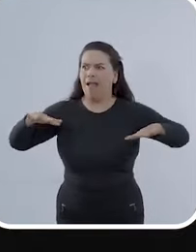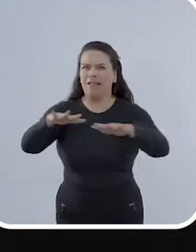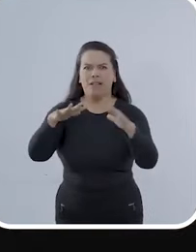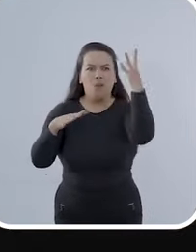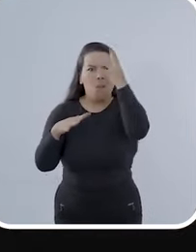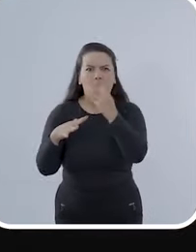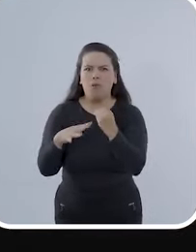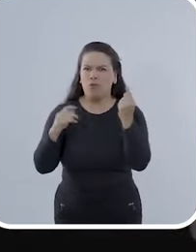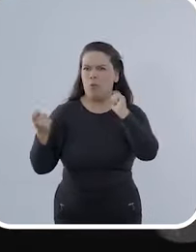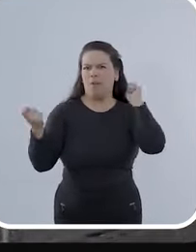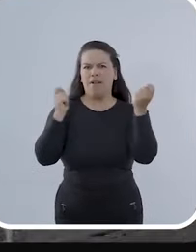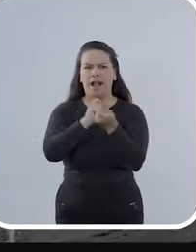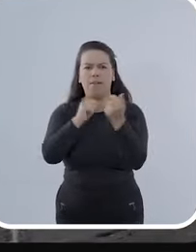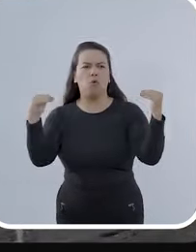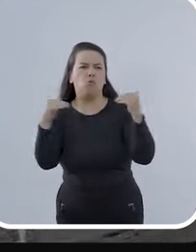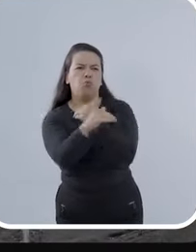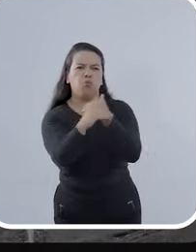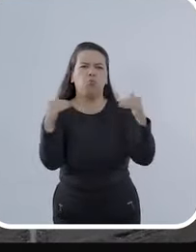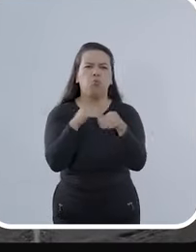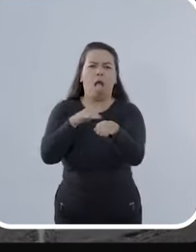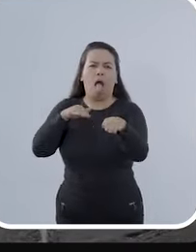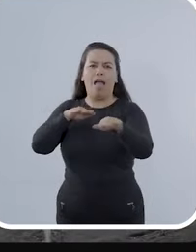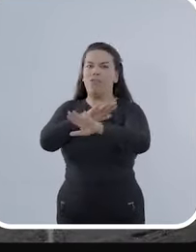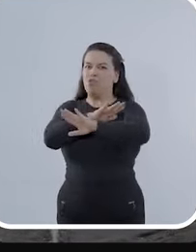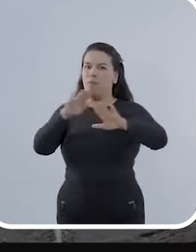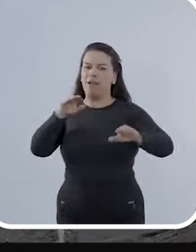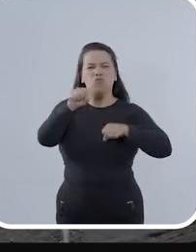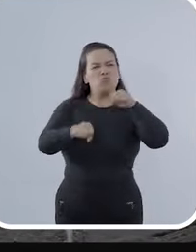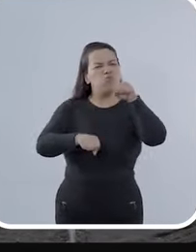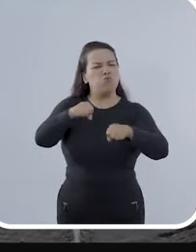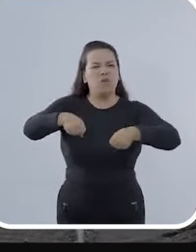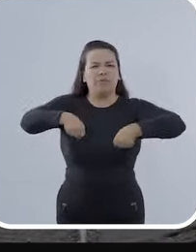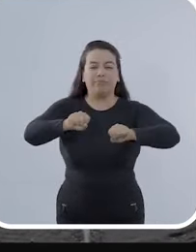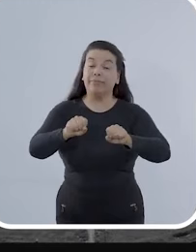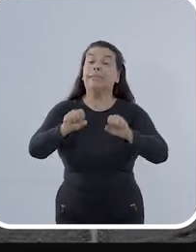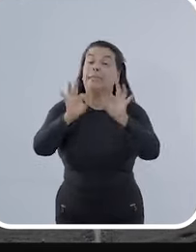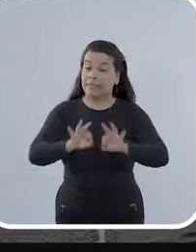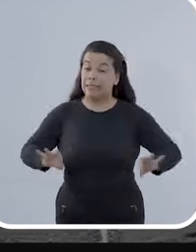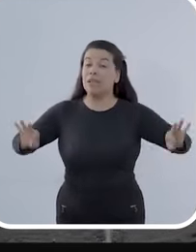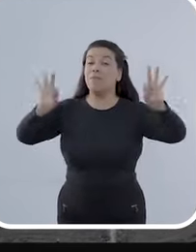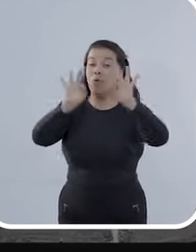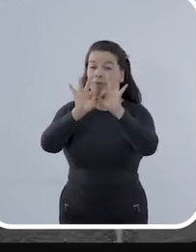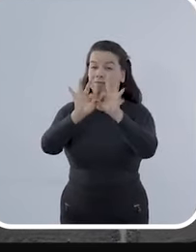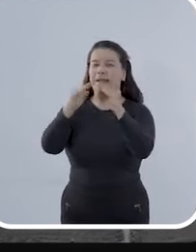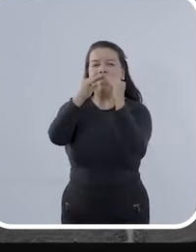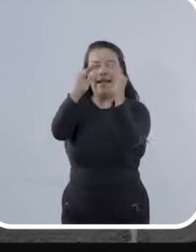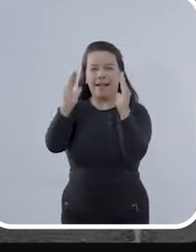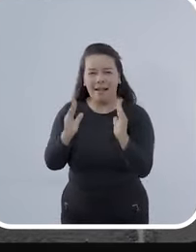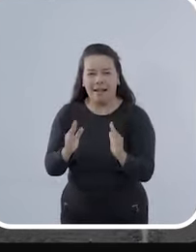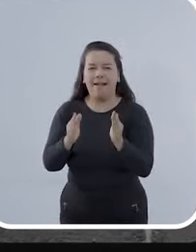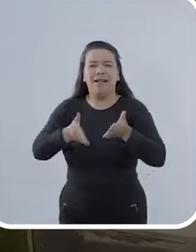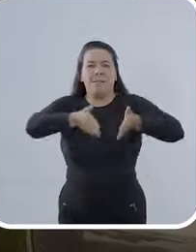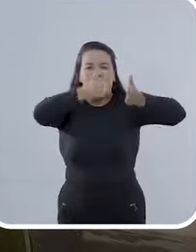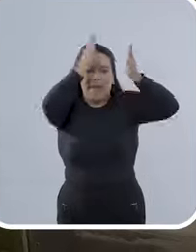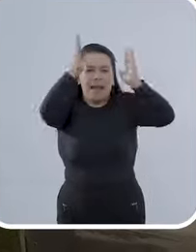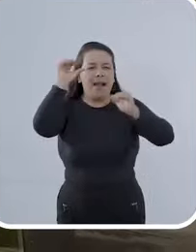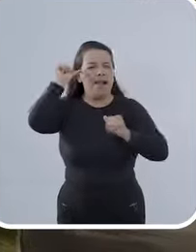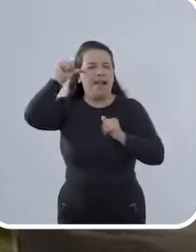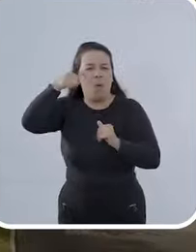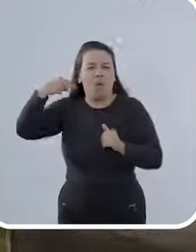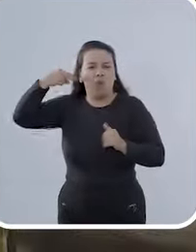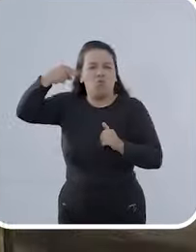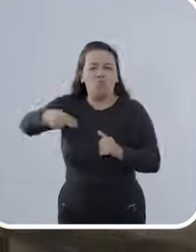de caminos para los viajeros y últimamente epicentro de las protestas sociales. Sin embargo, fue demolido en el año